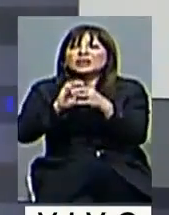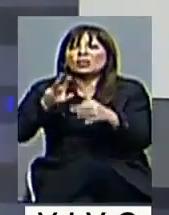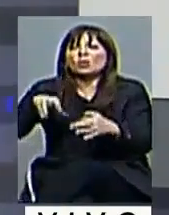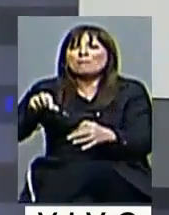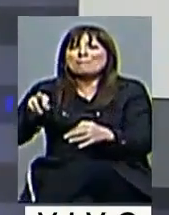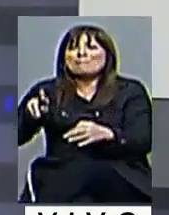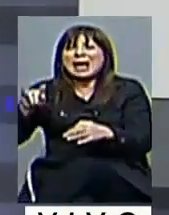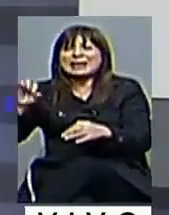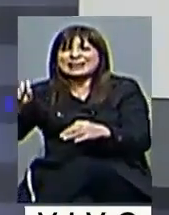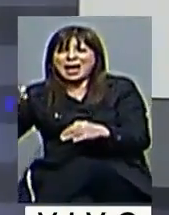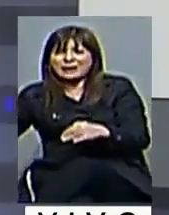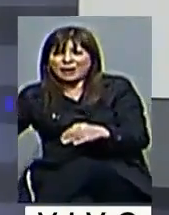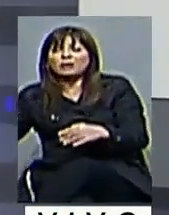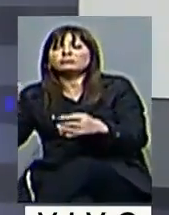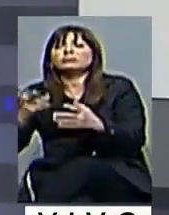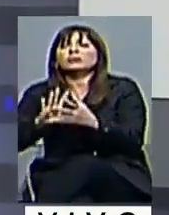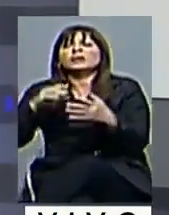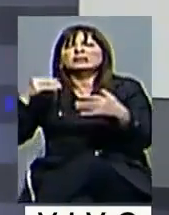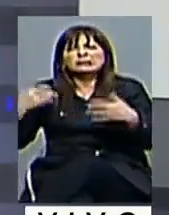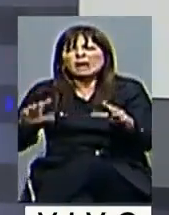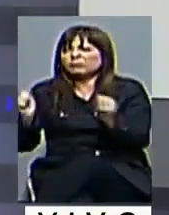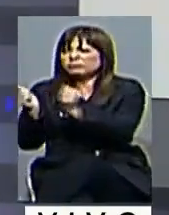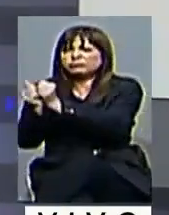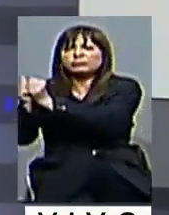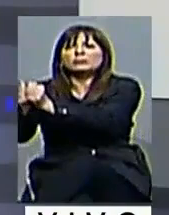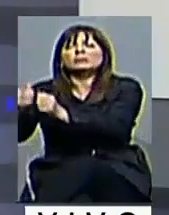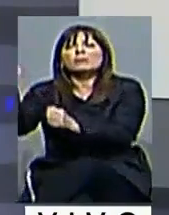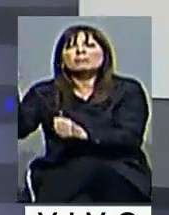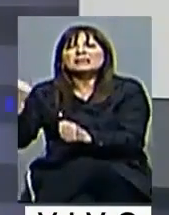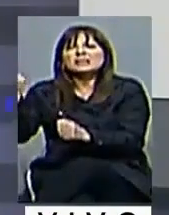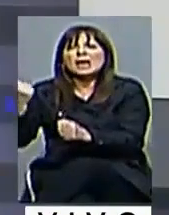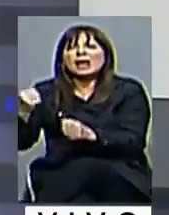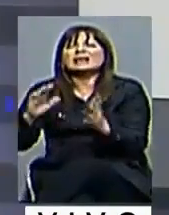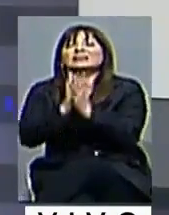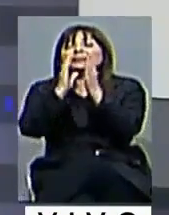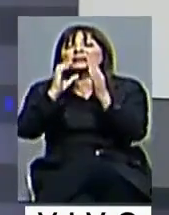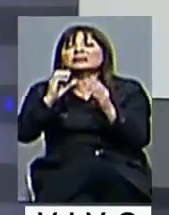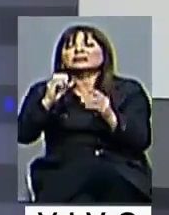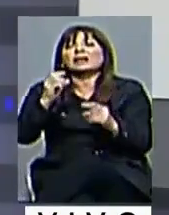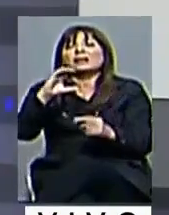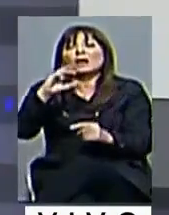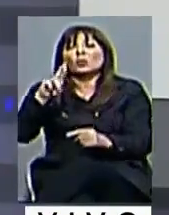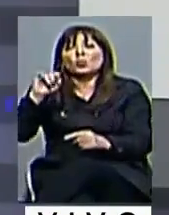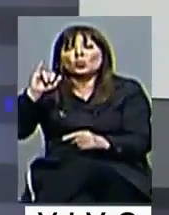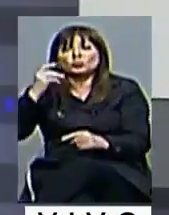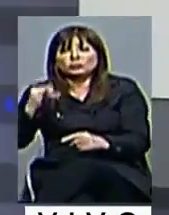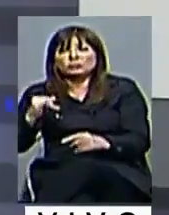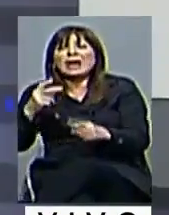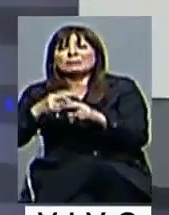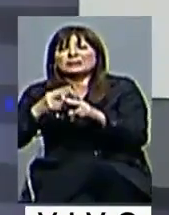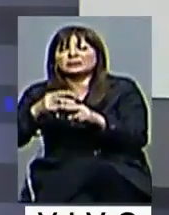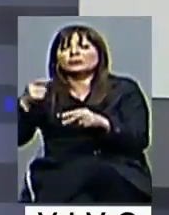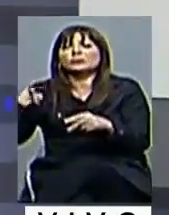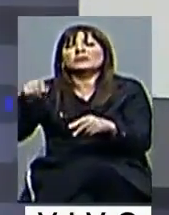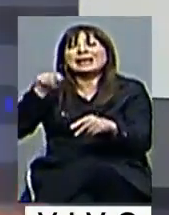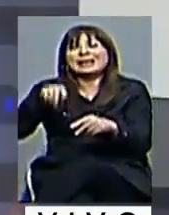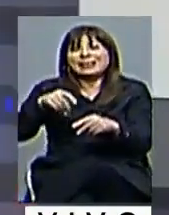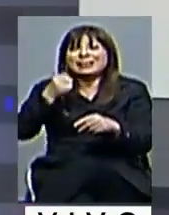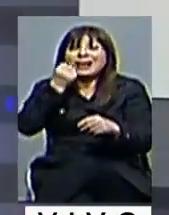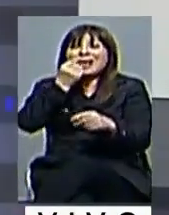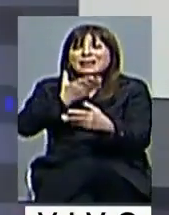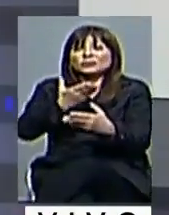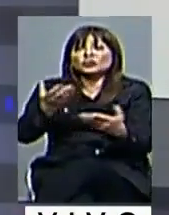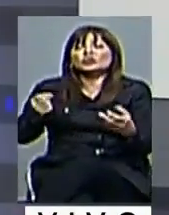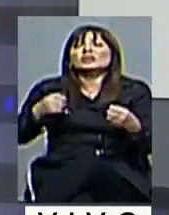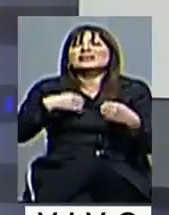dio el paso y estuvo con Piñera, sí. Que es Sichel, Santa Cruz y todo eso. A mi juicio, la declaración que hace esta semana Mariana Elwin tiene más bien que